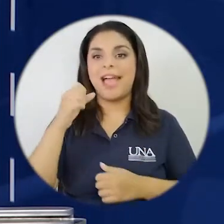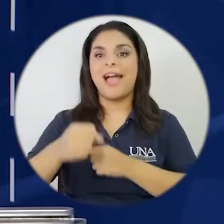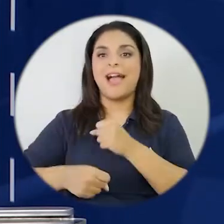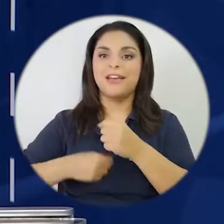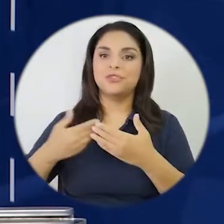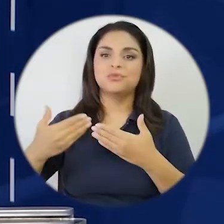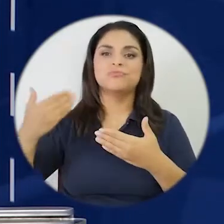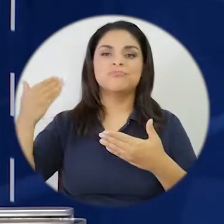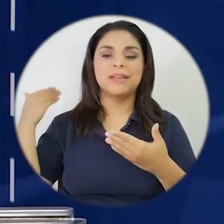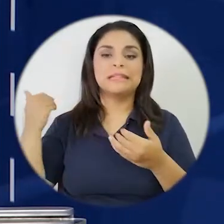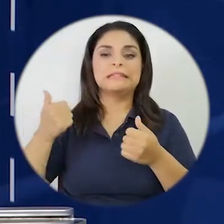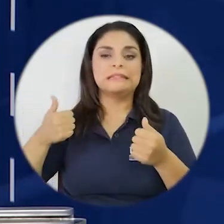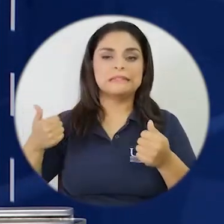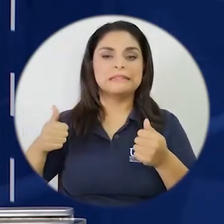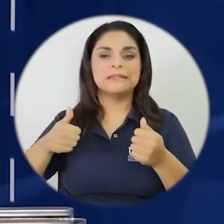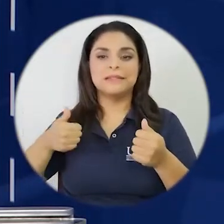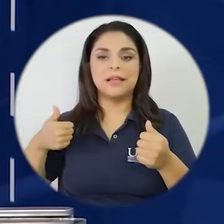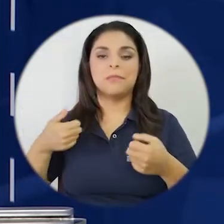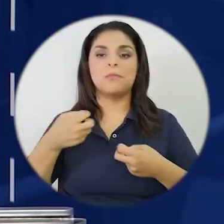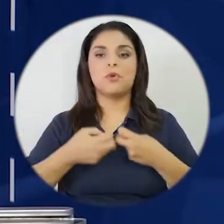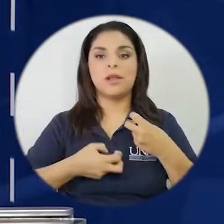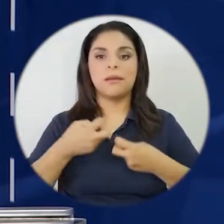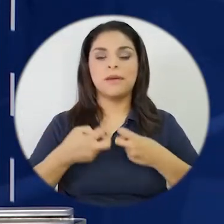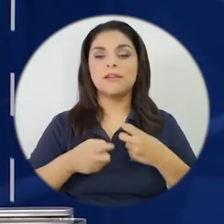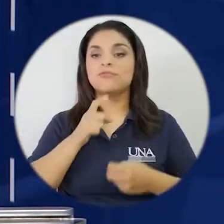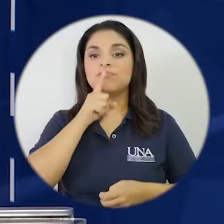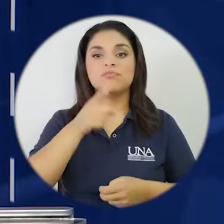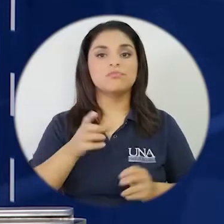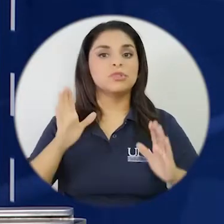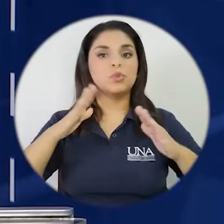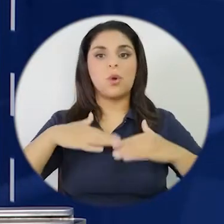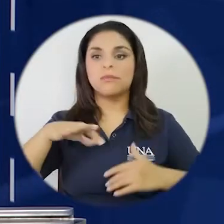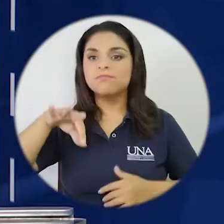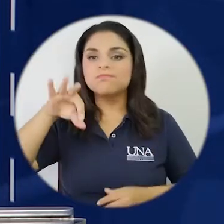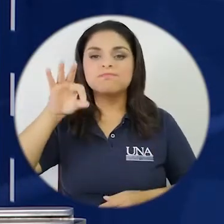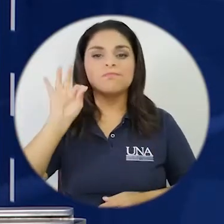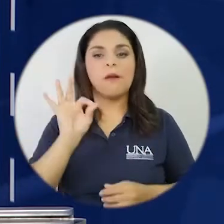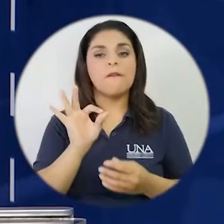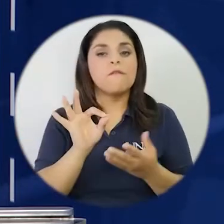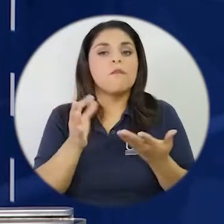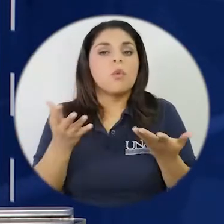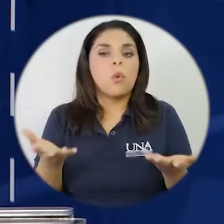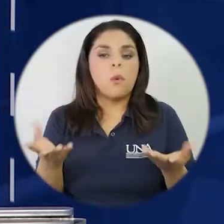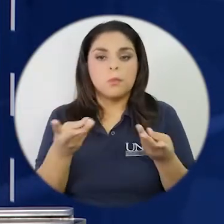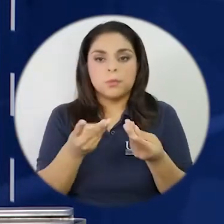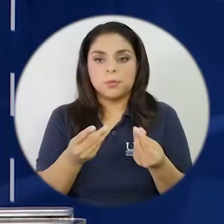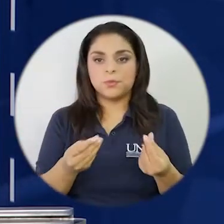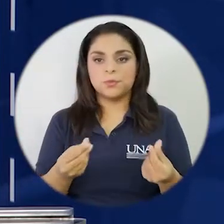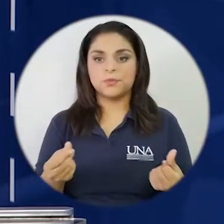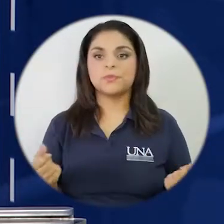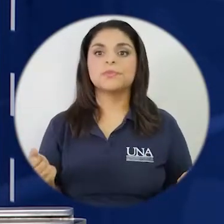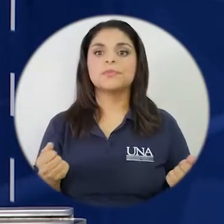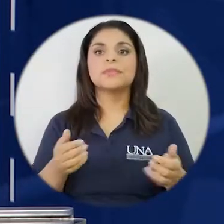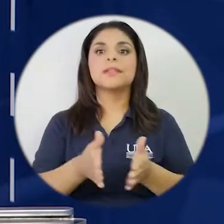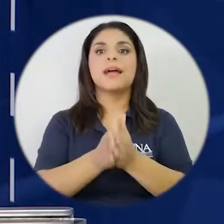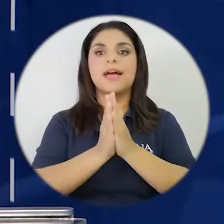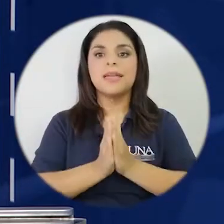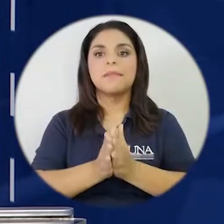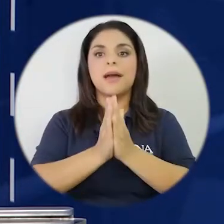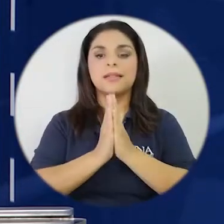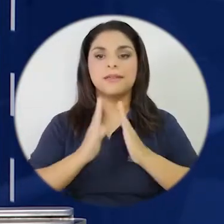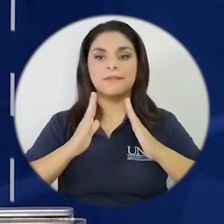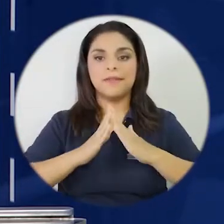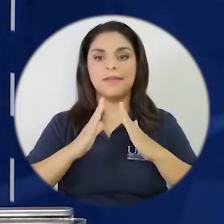años de arrastrar el problema. O sea, realmente no hemos encontrado la forma de solucionar